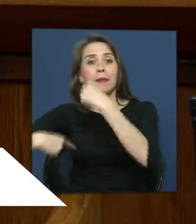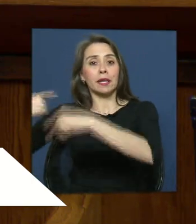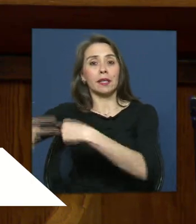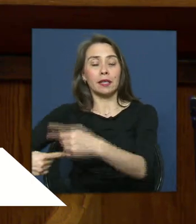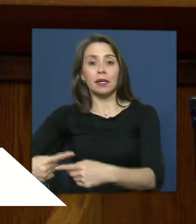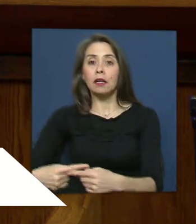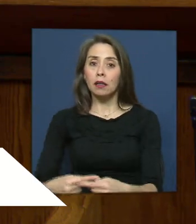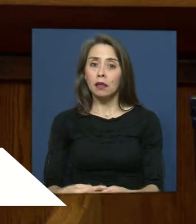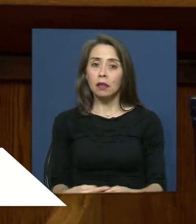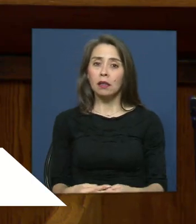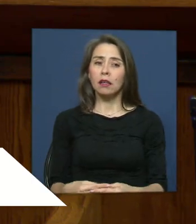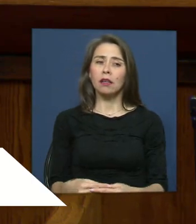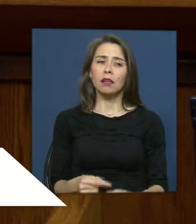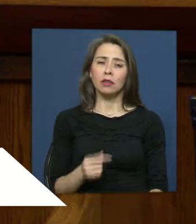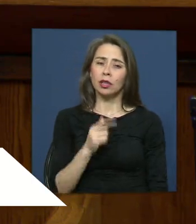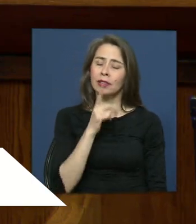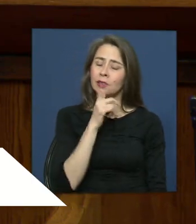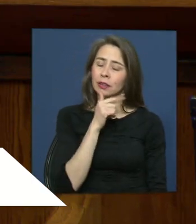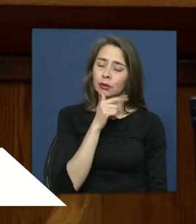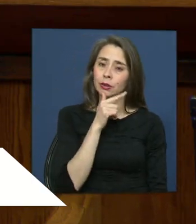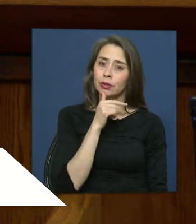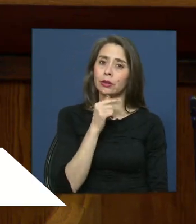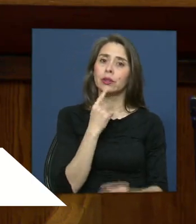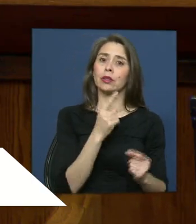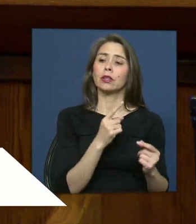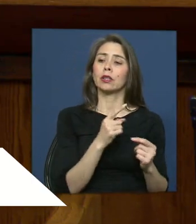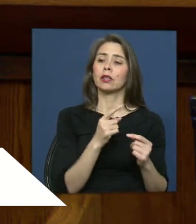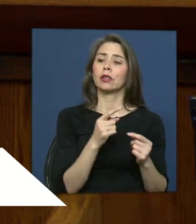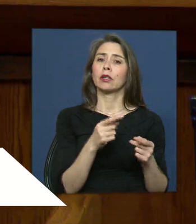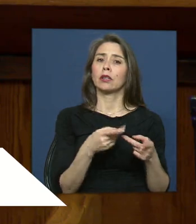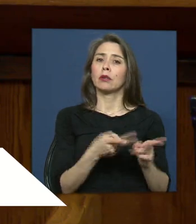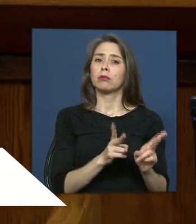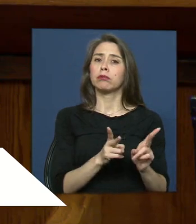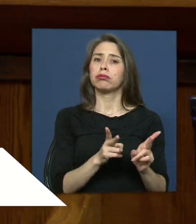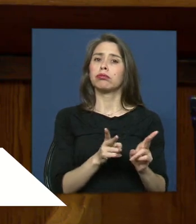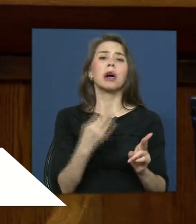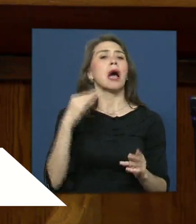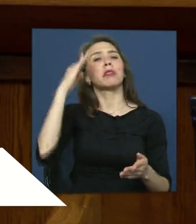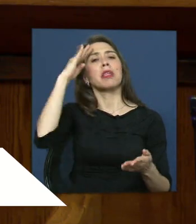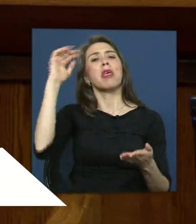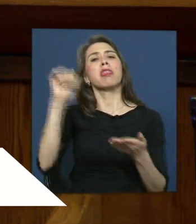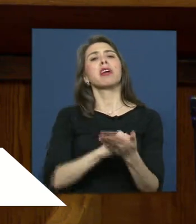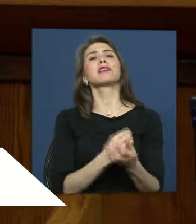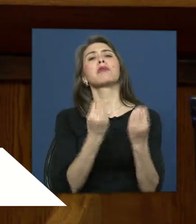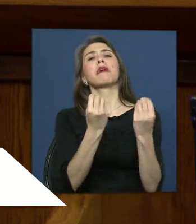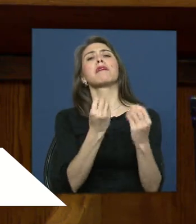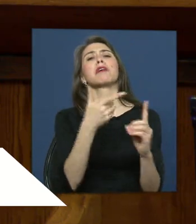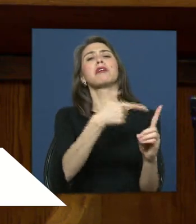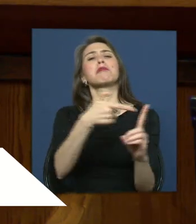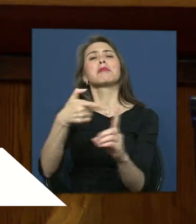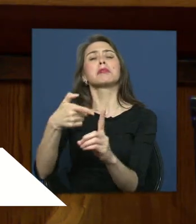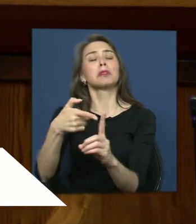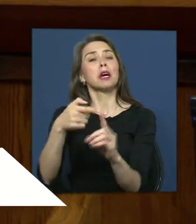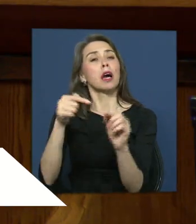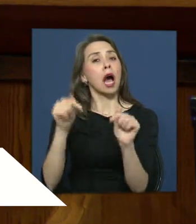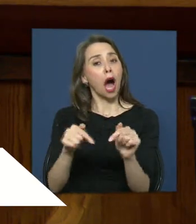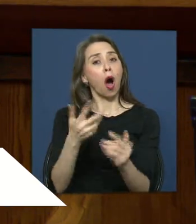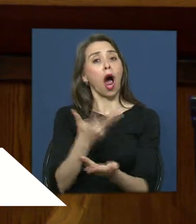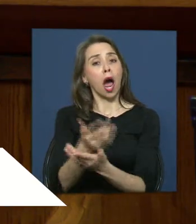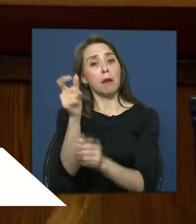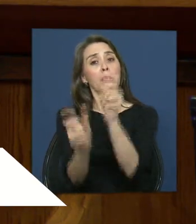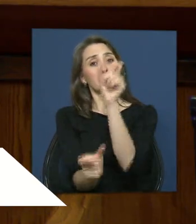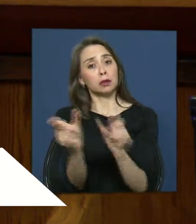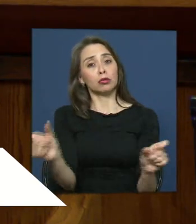la minimización o justificación de los crímenes cometidos en dictadura, aún hoy existen quienes